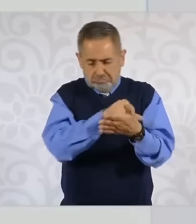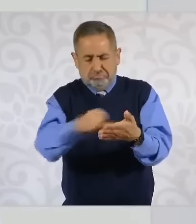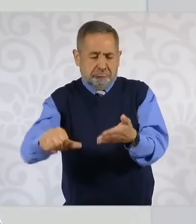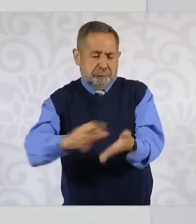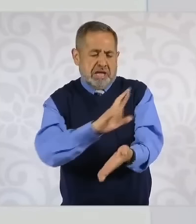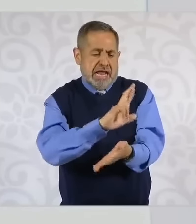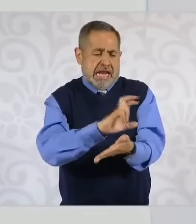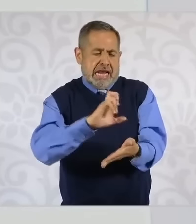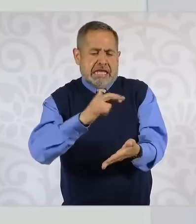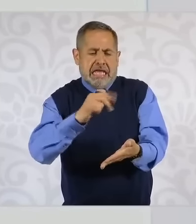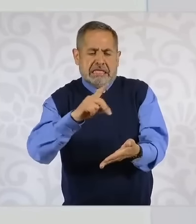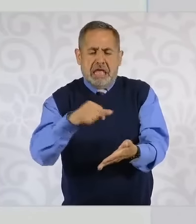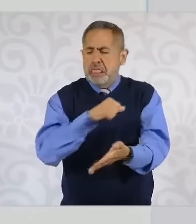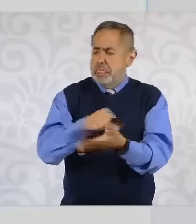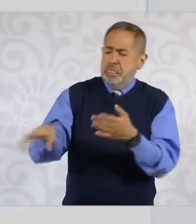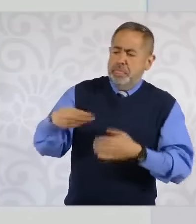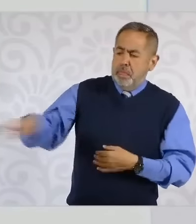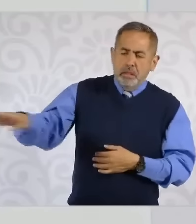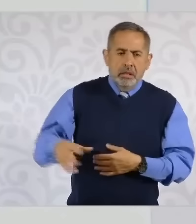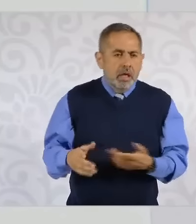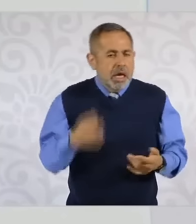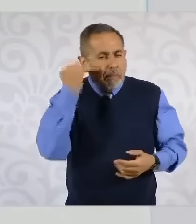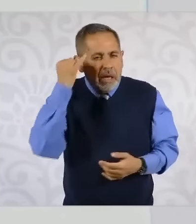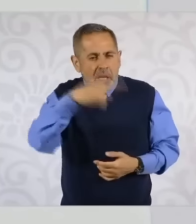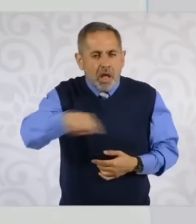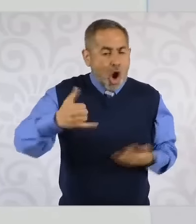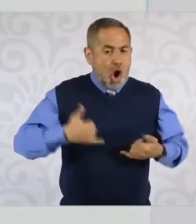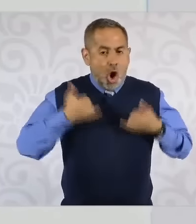Un joven que le dices eres un rechazado,